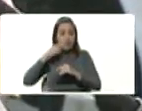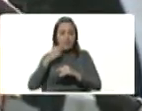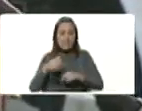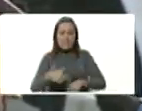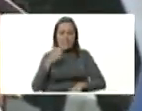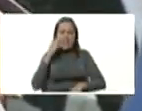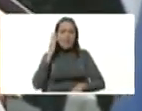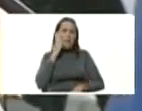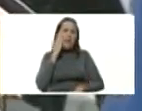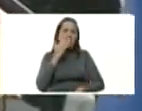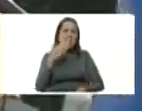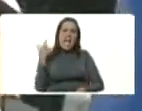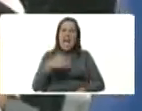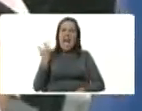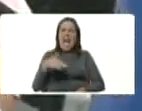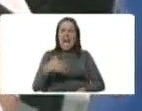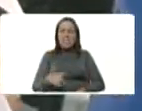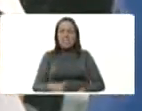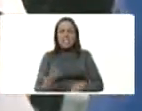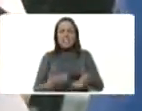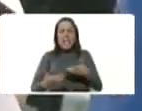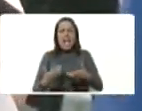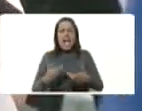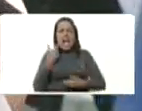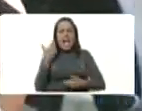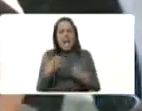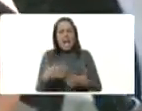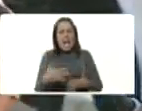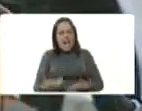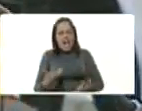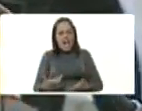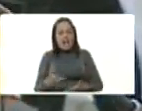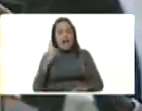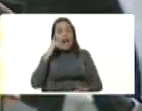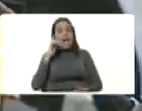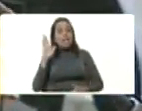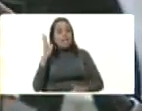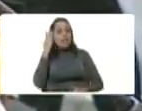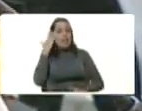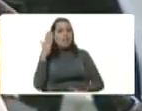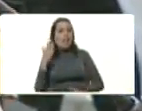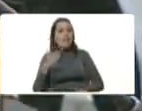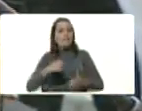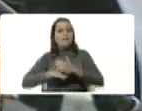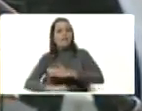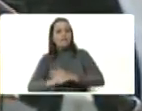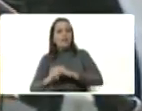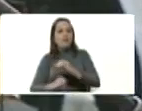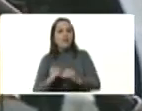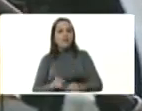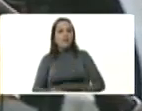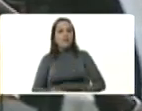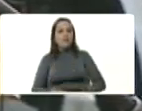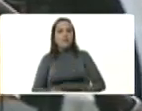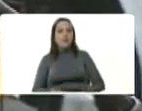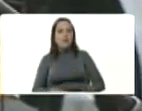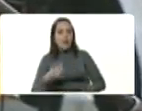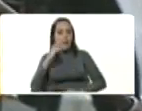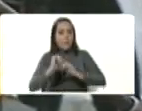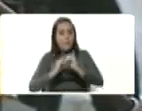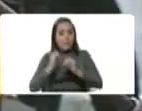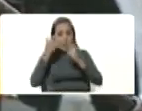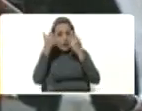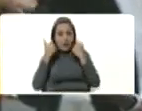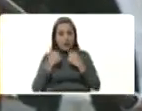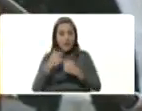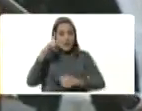arde! Cuando la mujer que está acompañando el parto dice, la mujer, ¡ay, me arde! Prepárate porque ya ese muchacho va a nacer. Está entrando la cabecita del bebé en la